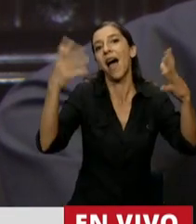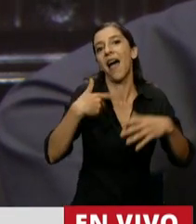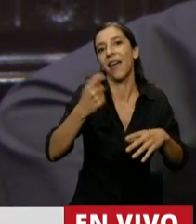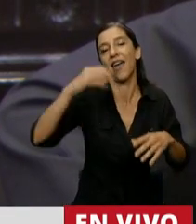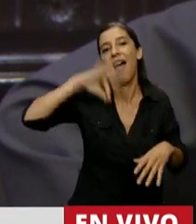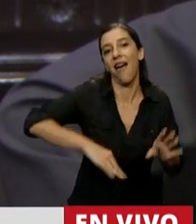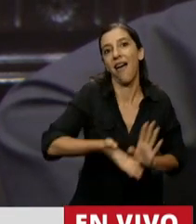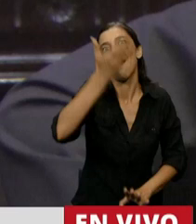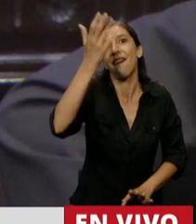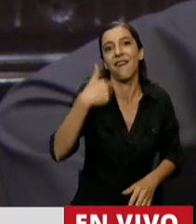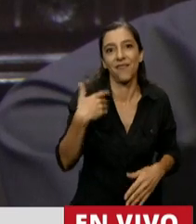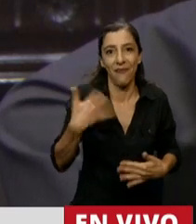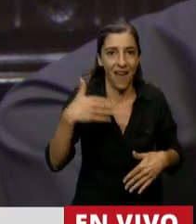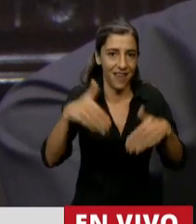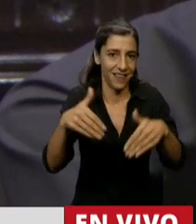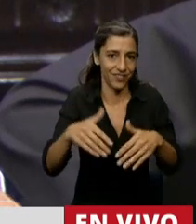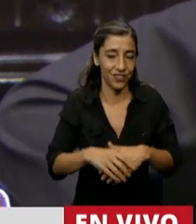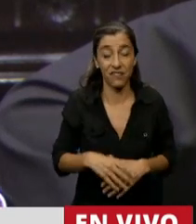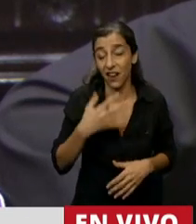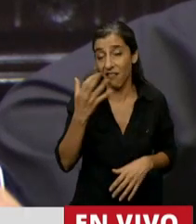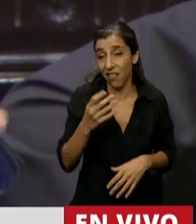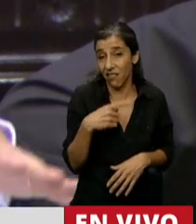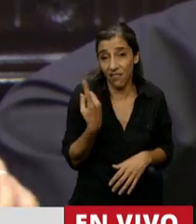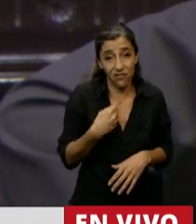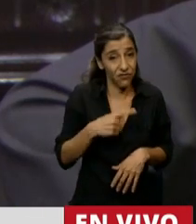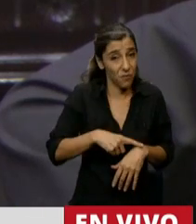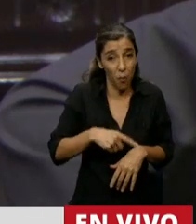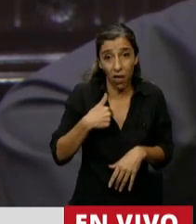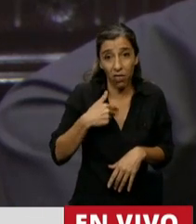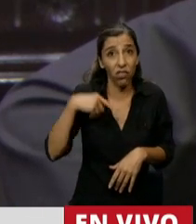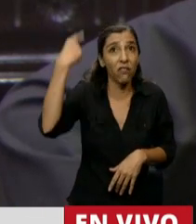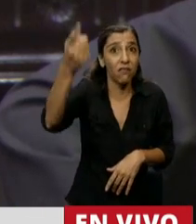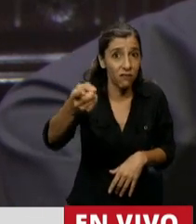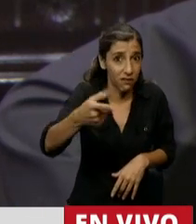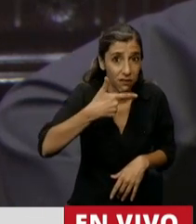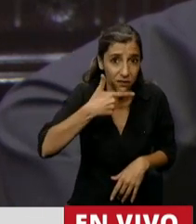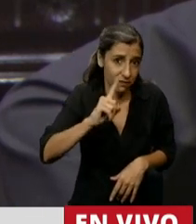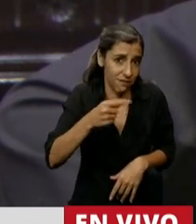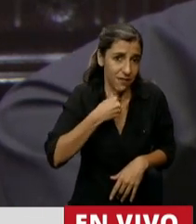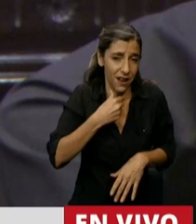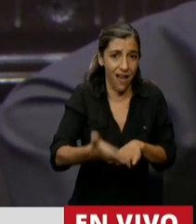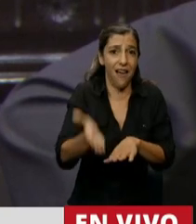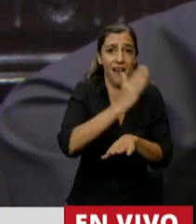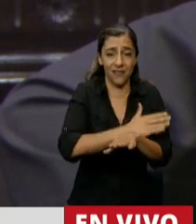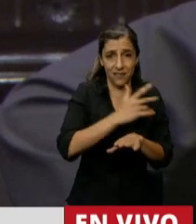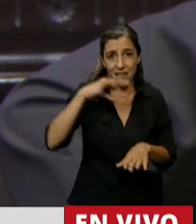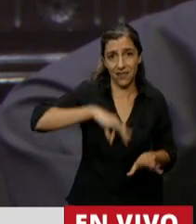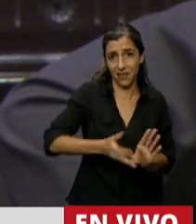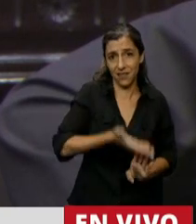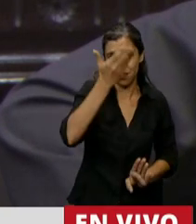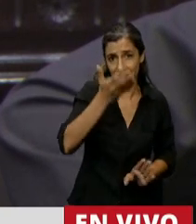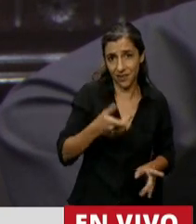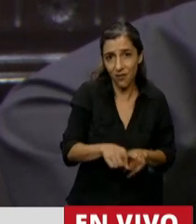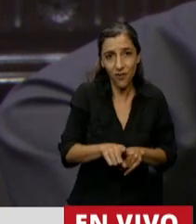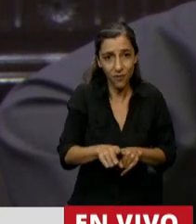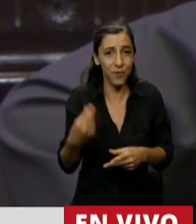nosotros esperamos que el aumento sea antes de septiembre, que el crecimiento en los salarios, en las jubilaciones, vaya a ser antes.